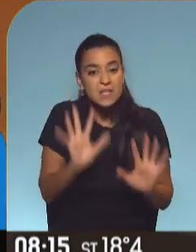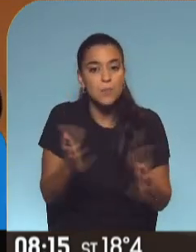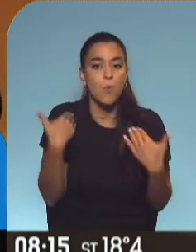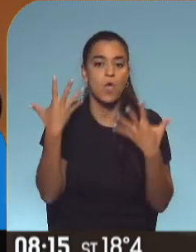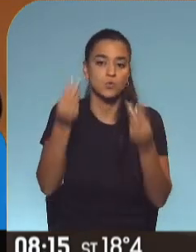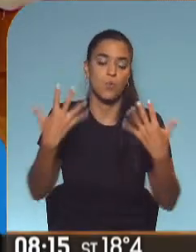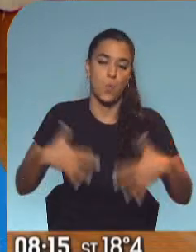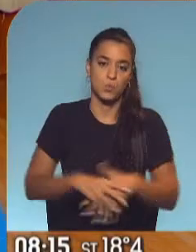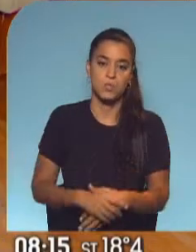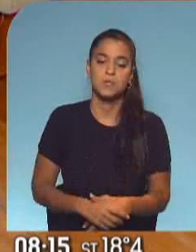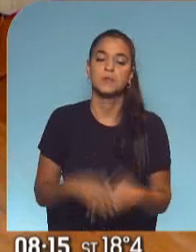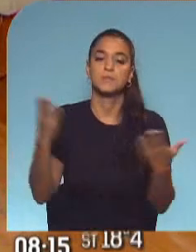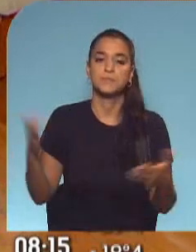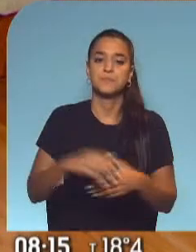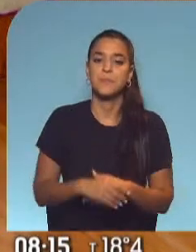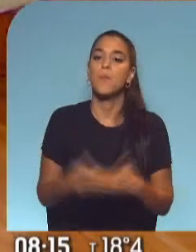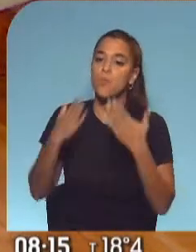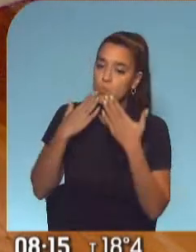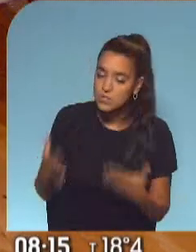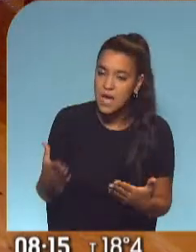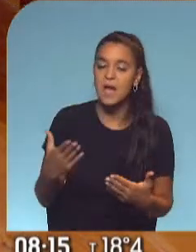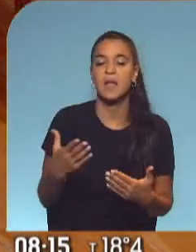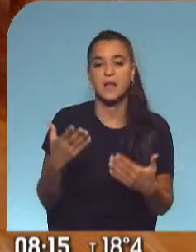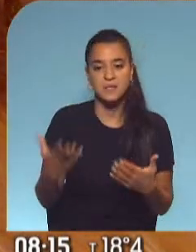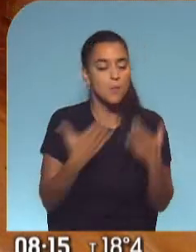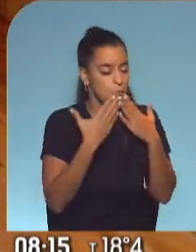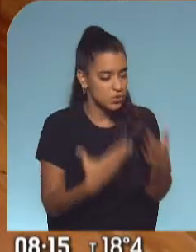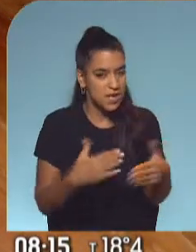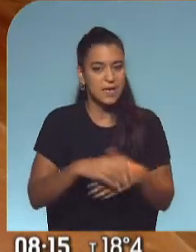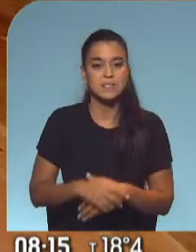montón. Doctor Harchuf, gracias por habernos Muy acompañado amable, en esta muchas mañana. gracias. Gracias.